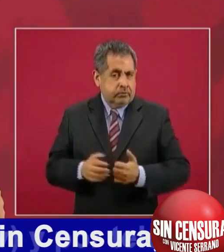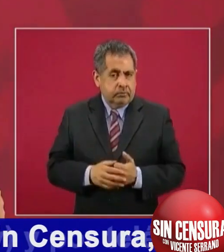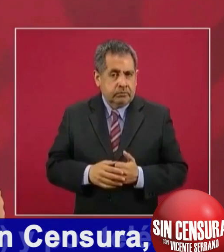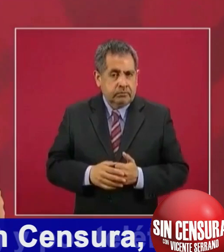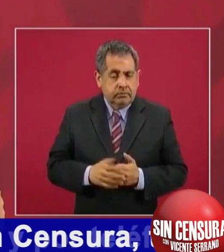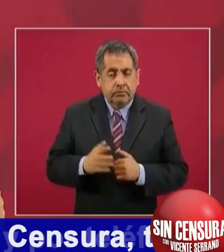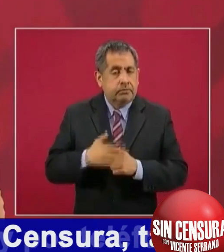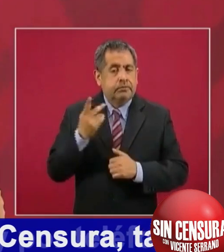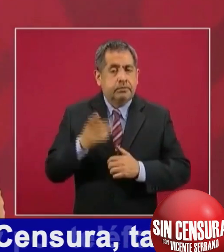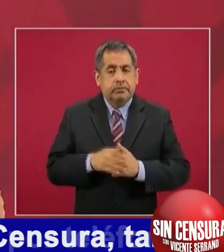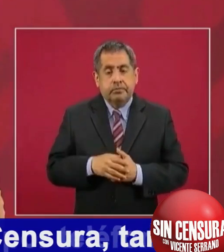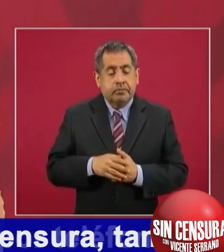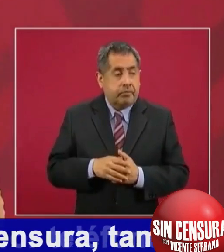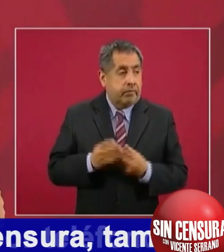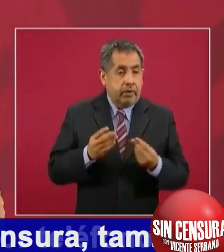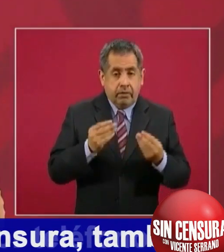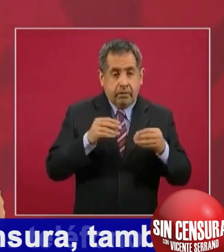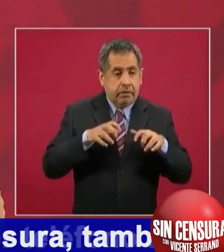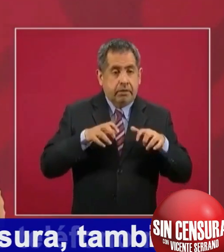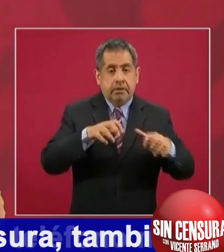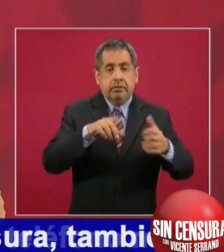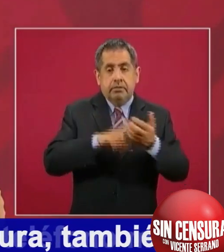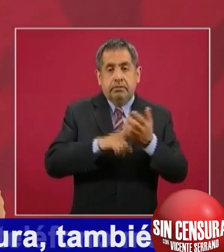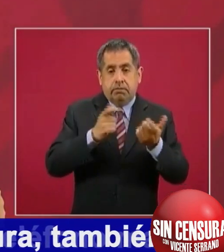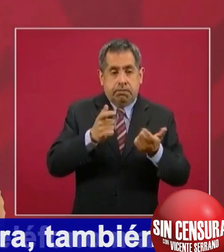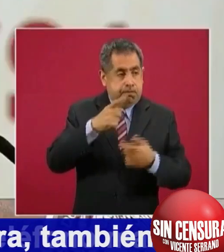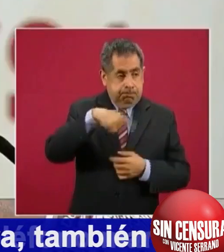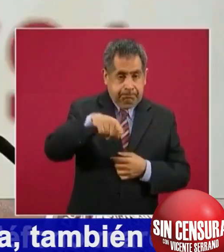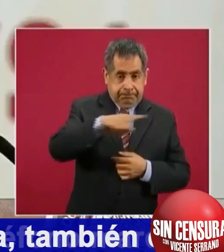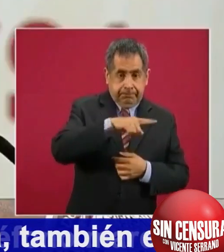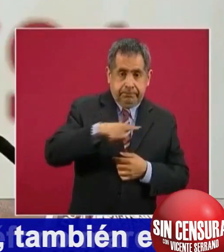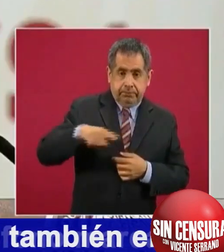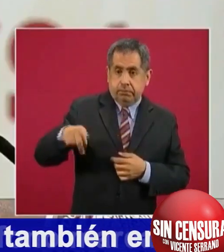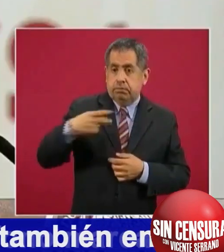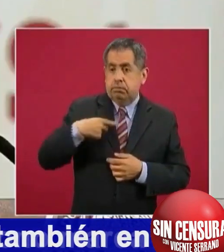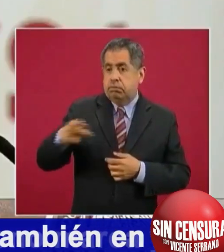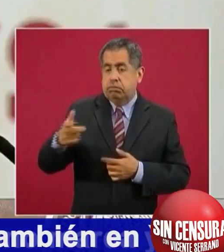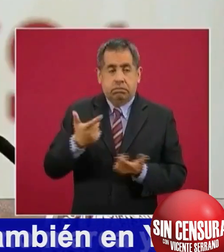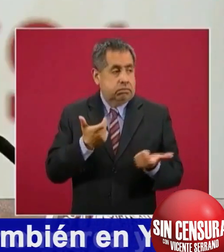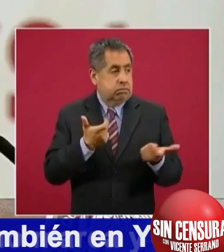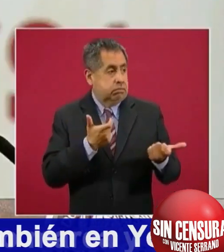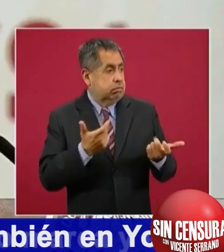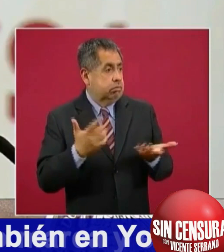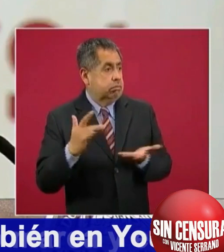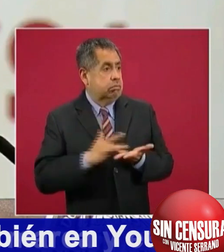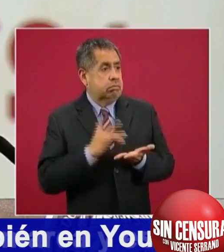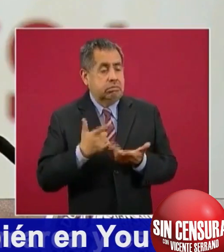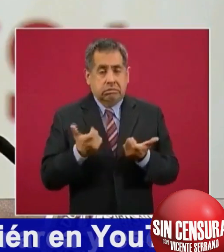porque muchos no tienen quien los defienda. Bueno, lo estamos